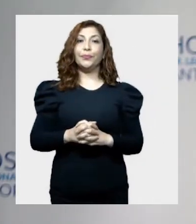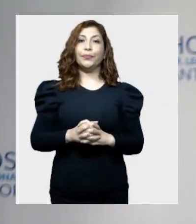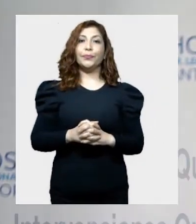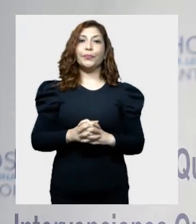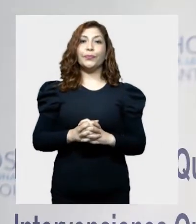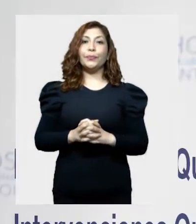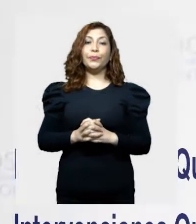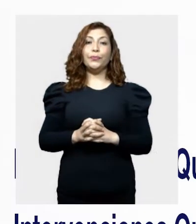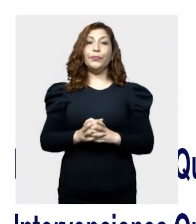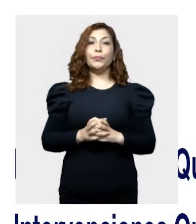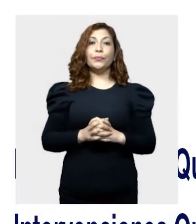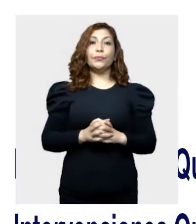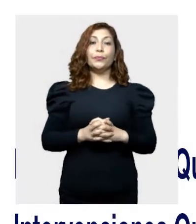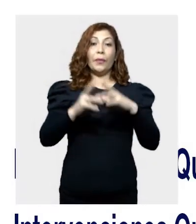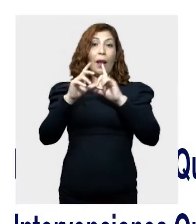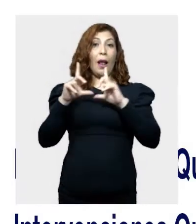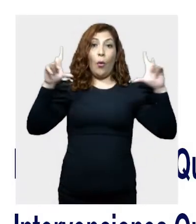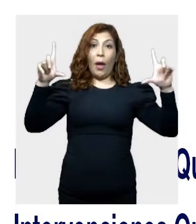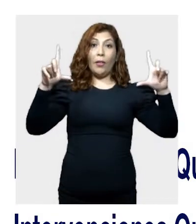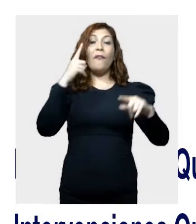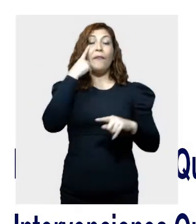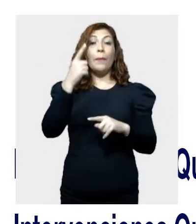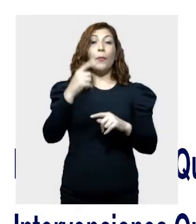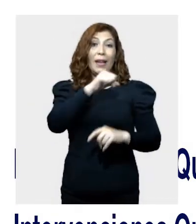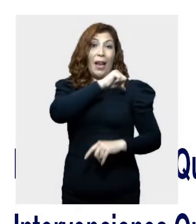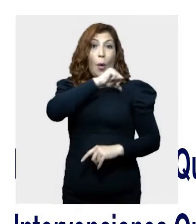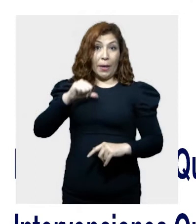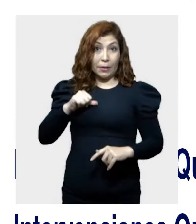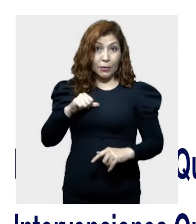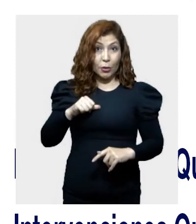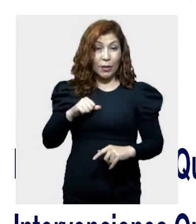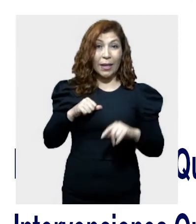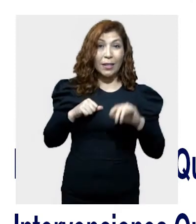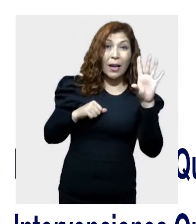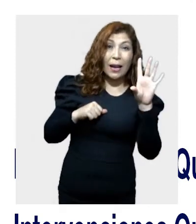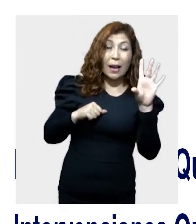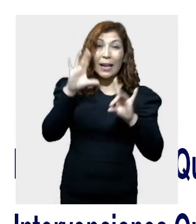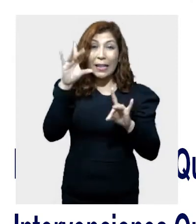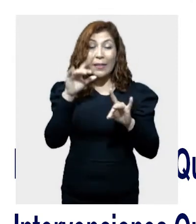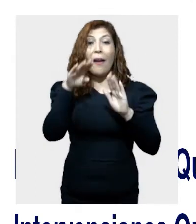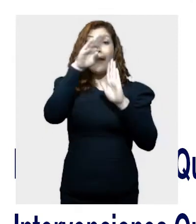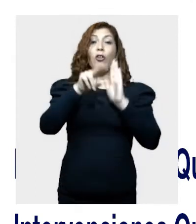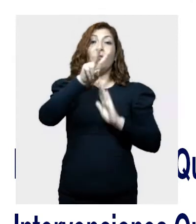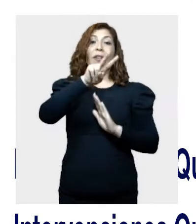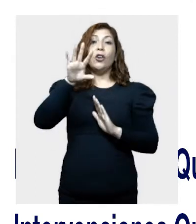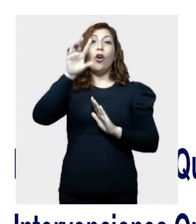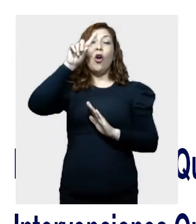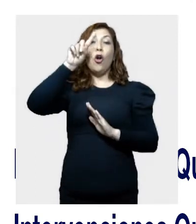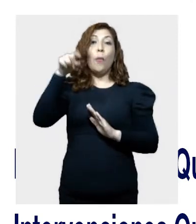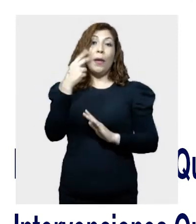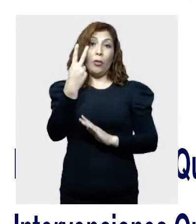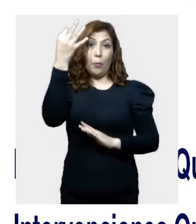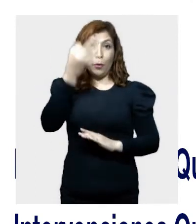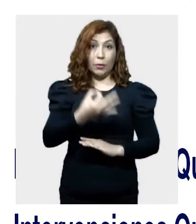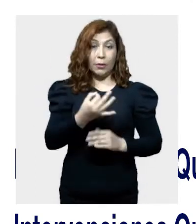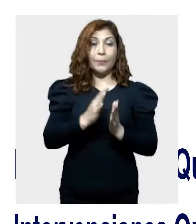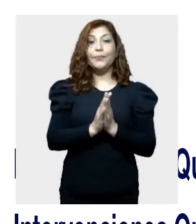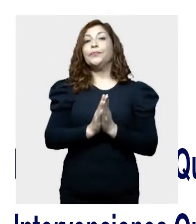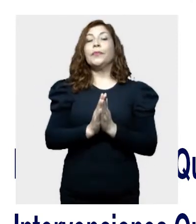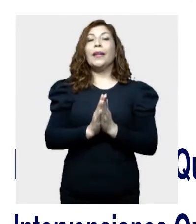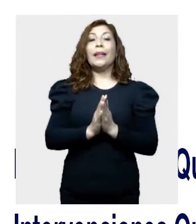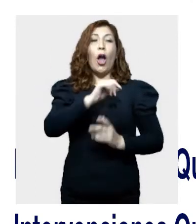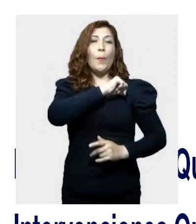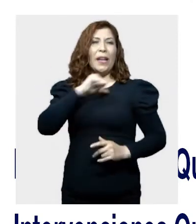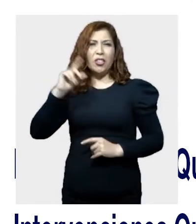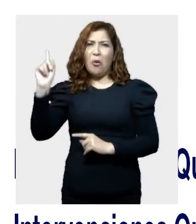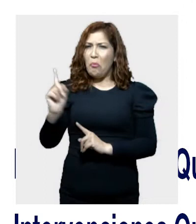En el siguiente recuadro vemos que las intervenciones quirúrgicas selectivas bajaron un 25,2%, las ambulatorias